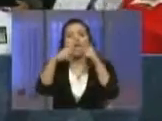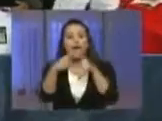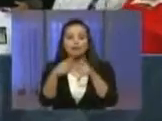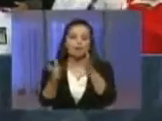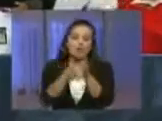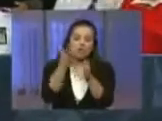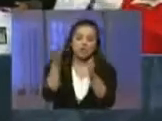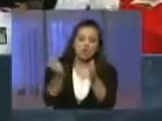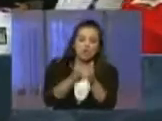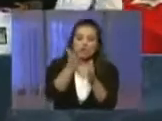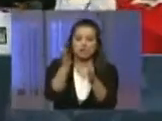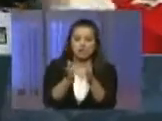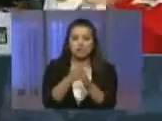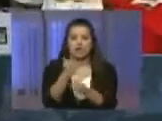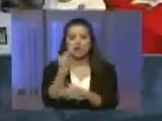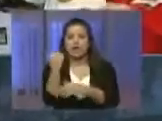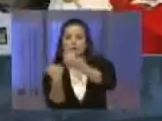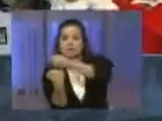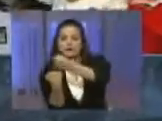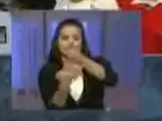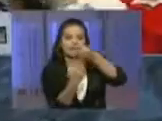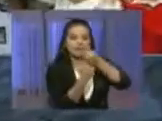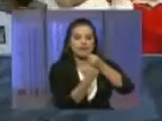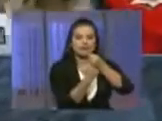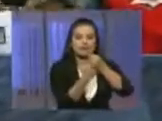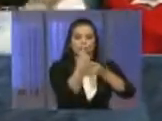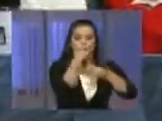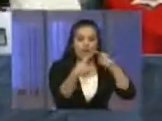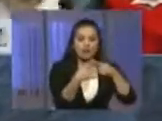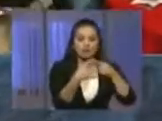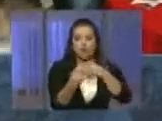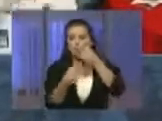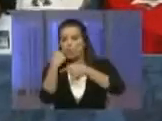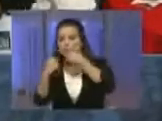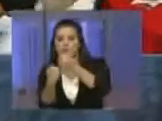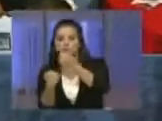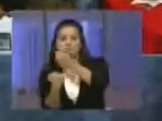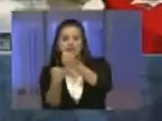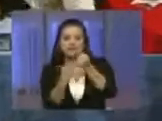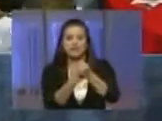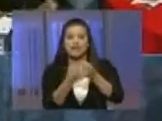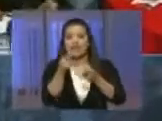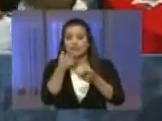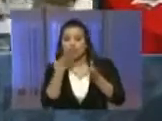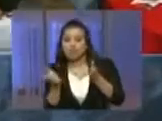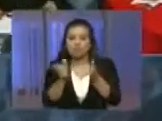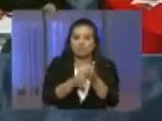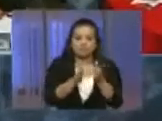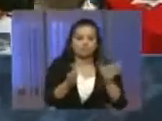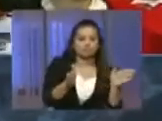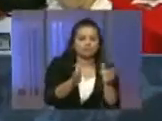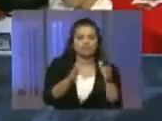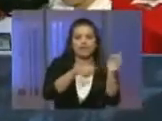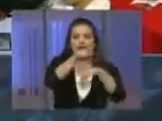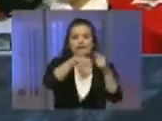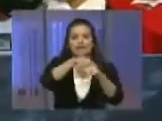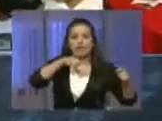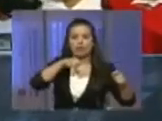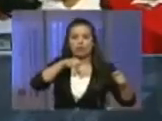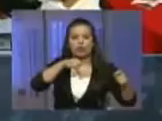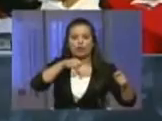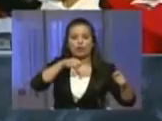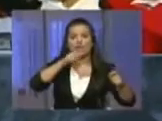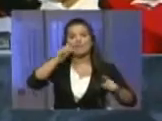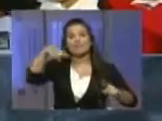echando dos columnas otro año y dos columnas el otro tapando eso con sin con un trapo y después